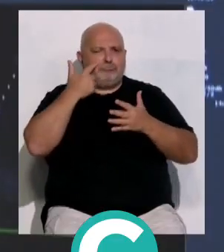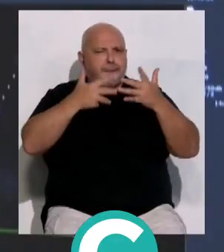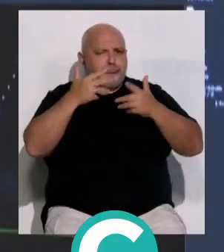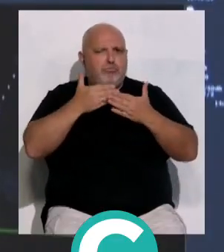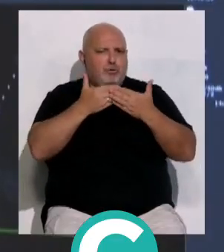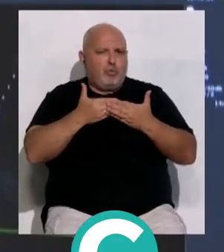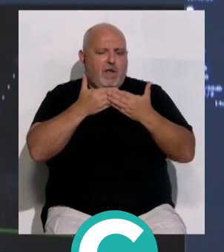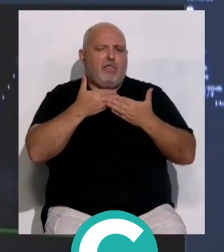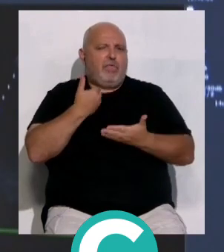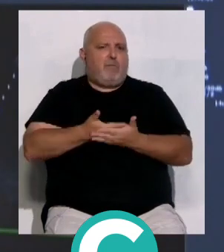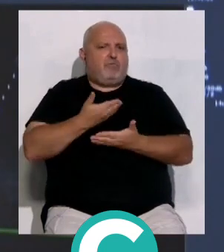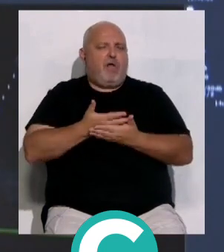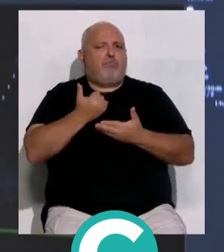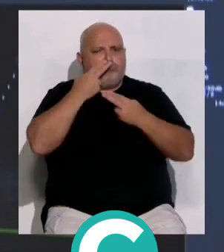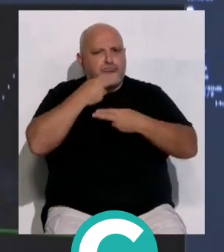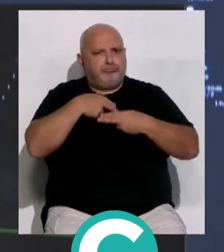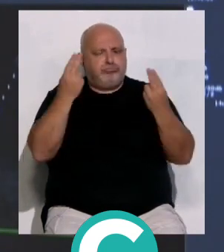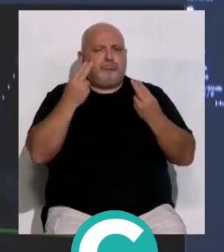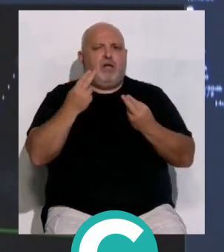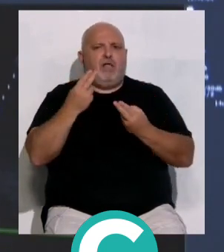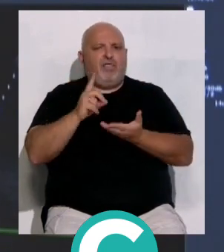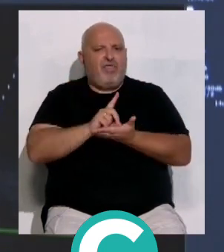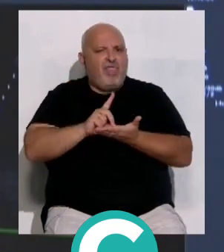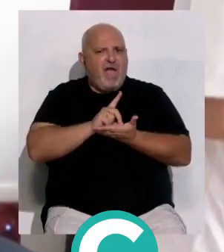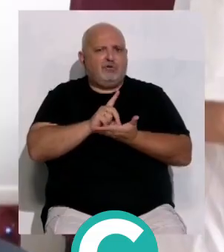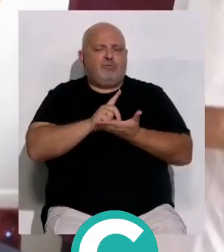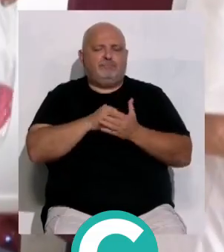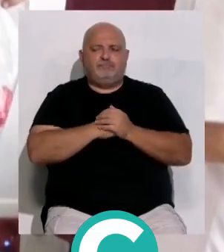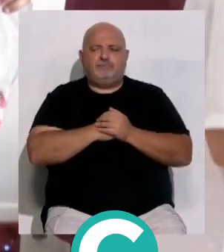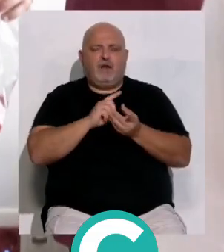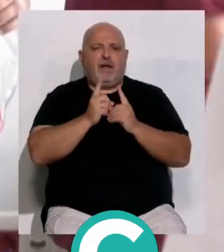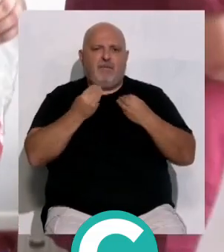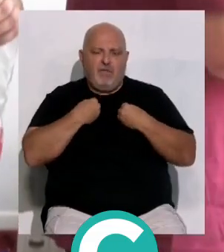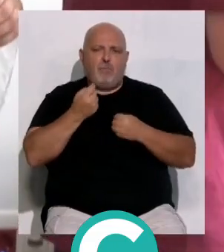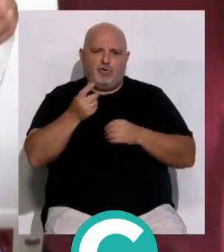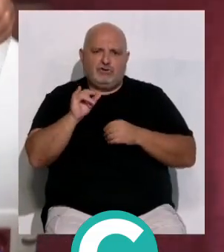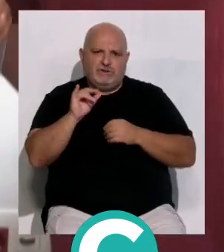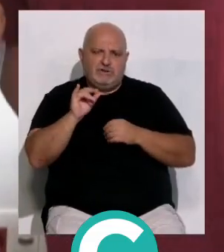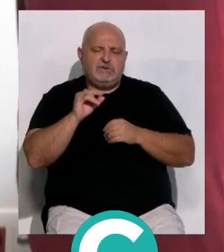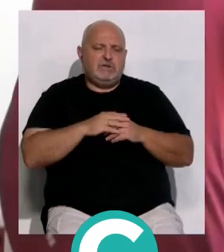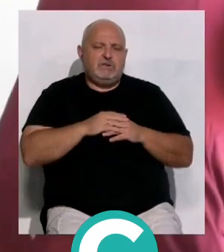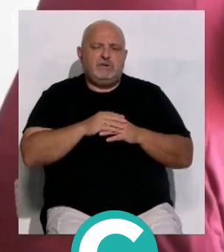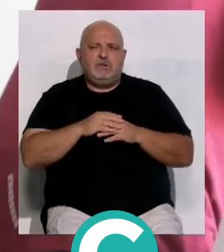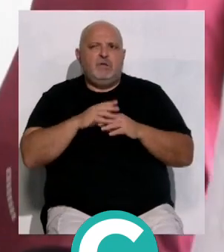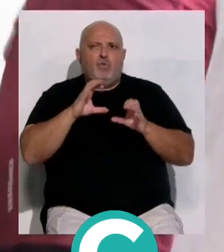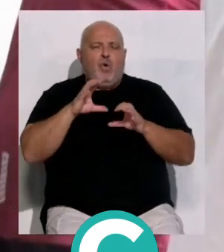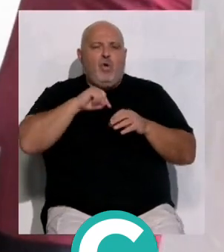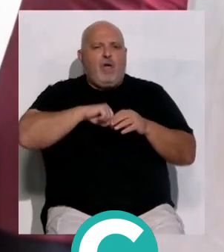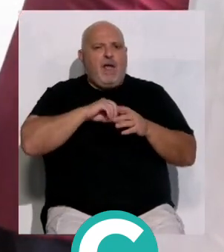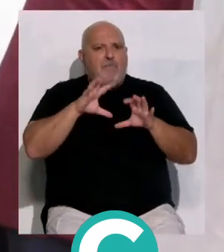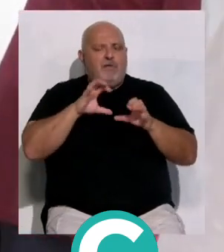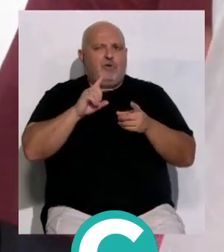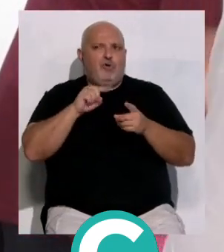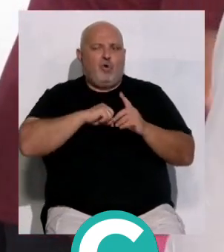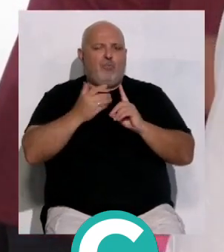y totalmente demostrado, publicado, con toda la referencia bibliográfica. Te cambia la vida un poco, ¿no? Y te aprendes a no alterar, a tener